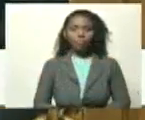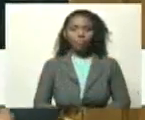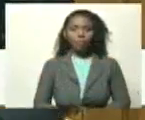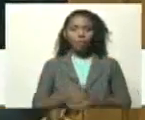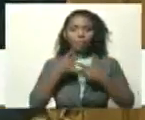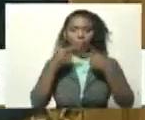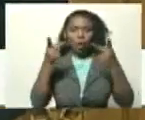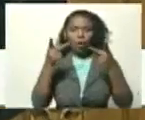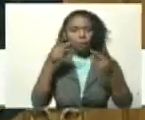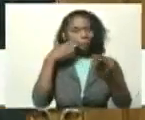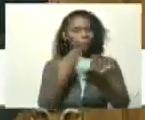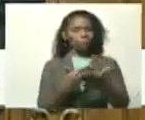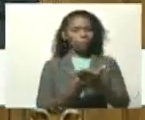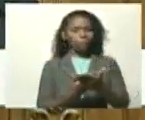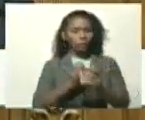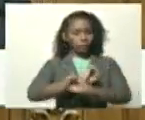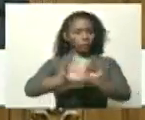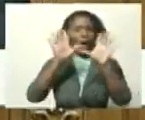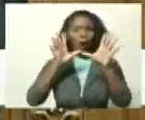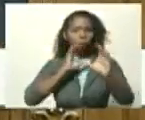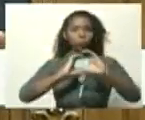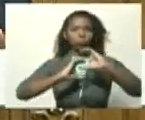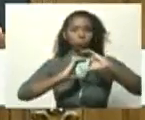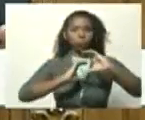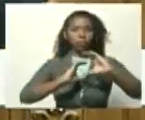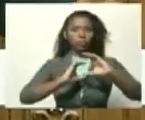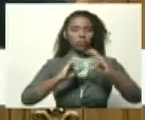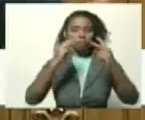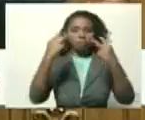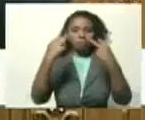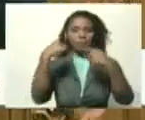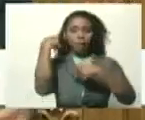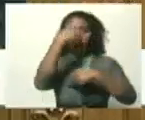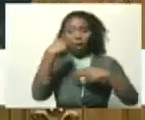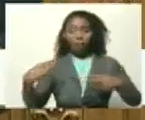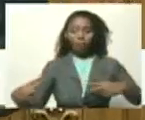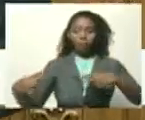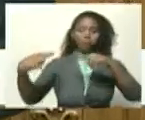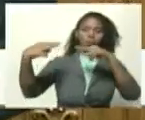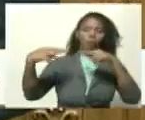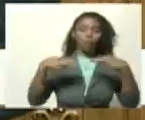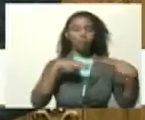público, notorio, comunicacional, donde nos vemos las caras todos y todas,